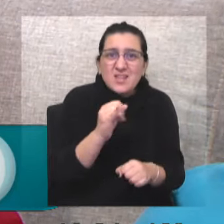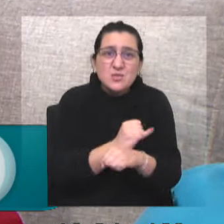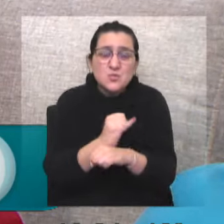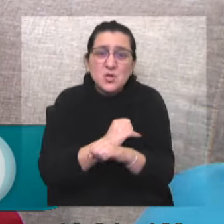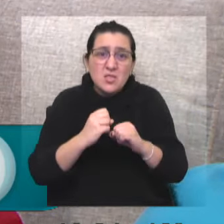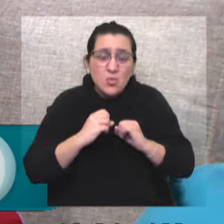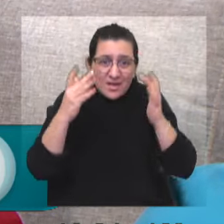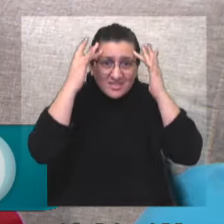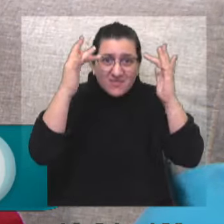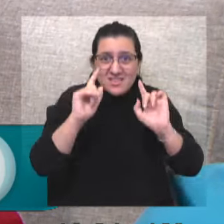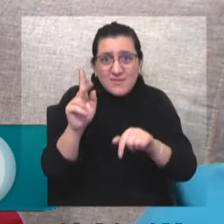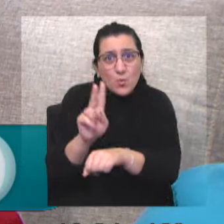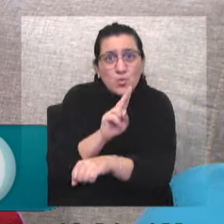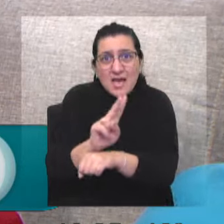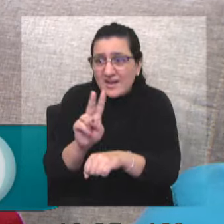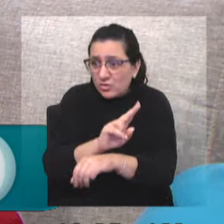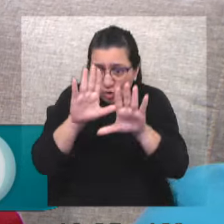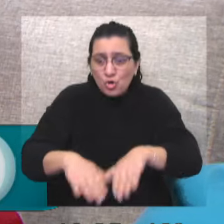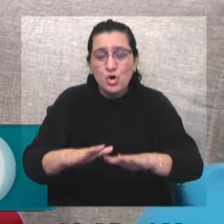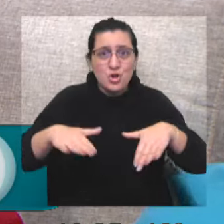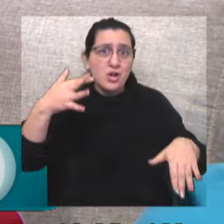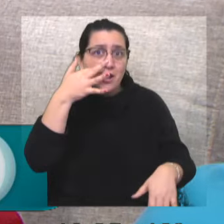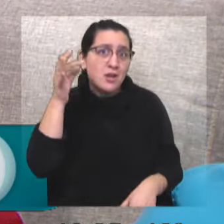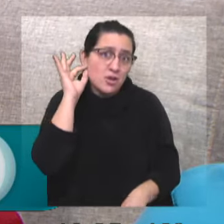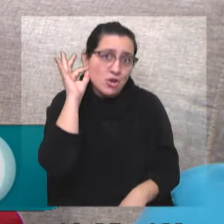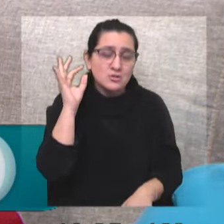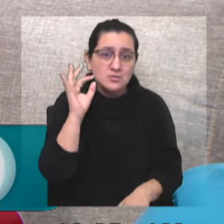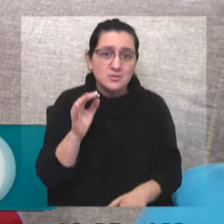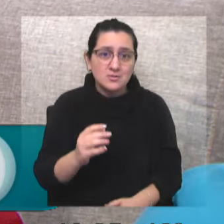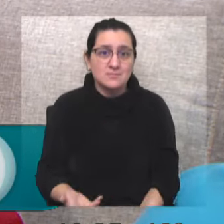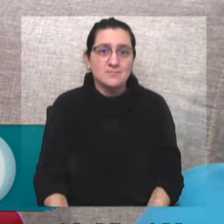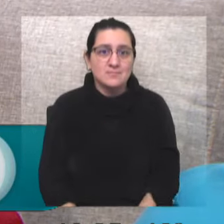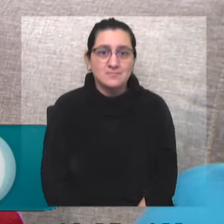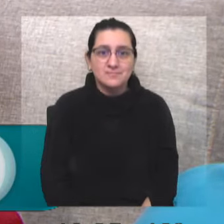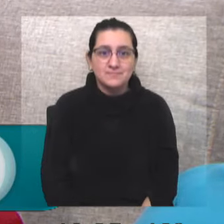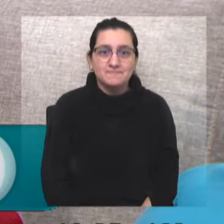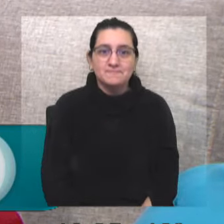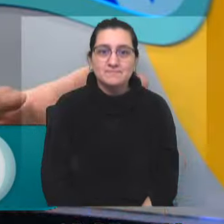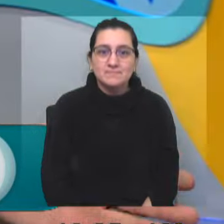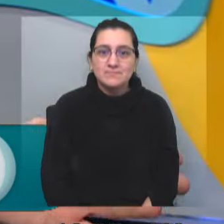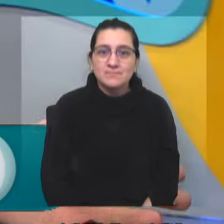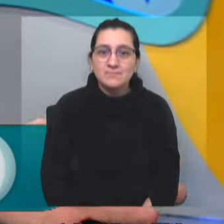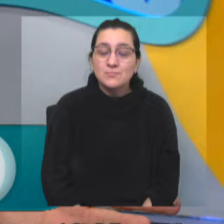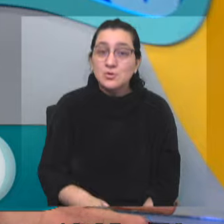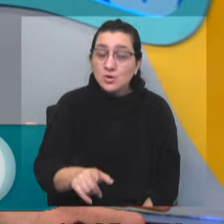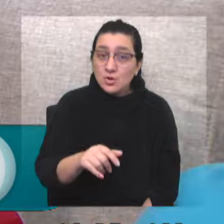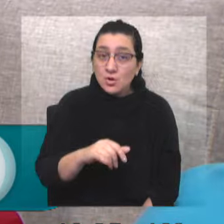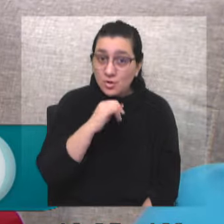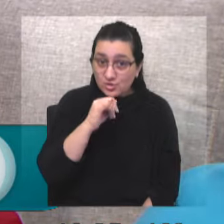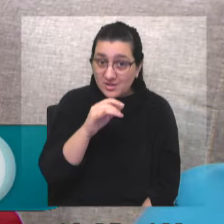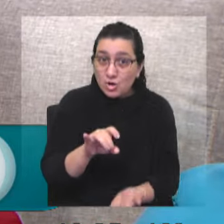que lo que más tiene que hacer es cuidar a los niños y las niñas, obviamente, y potenciar a cada uno desde lo que es. ¿Pero ya expoliaste? ¿Lo echaron de la escuela al